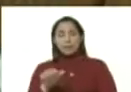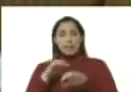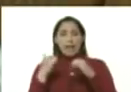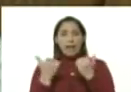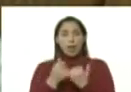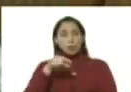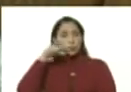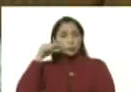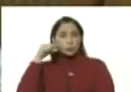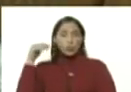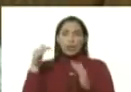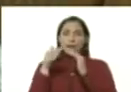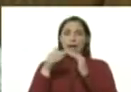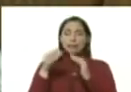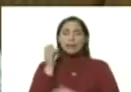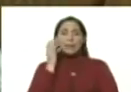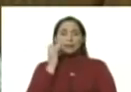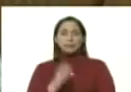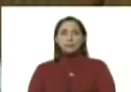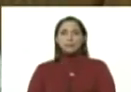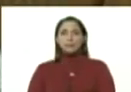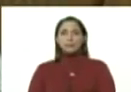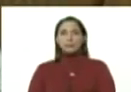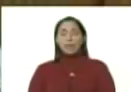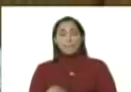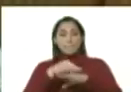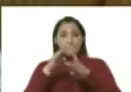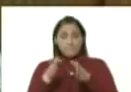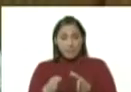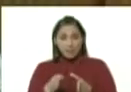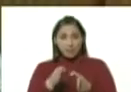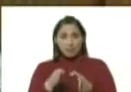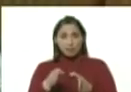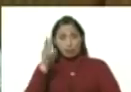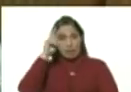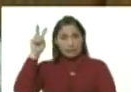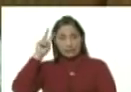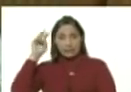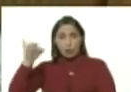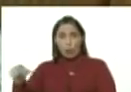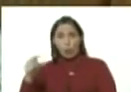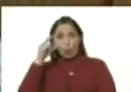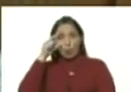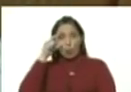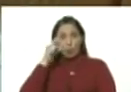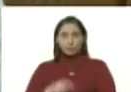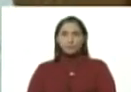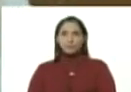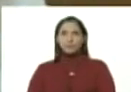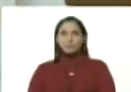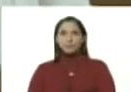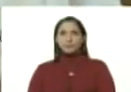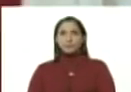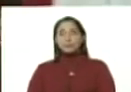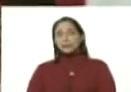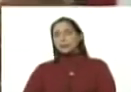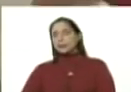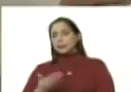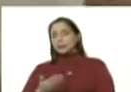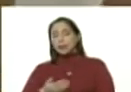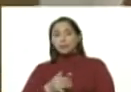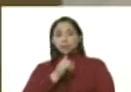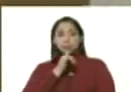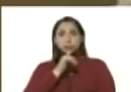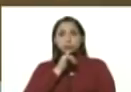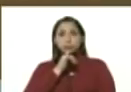en la Casa Amarilla, en la ciudad de Caracas. Y es que el ministro para Relaciones Exteriores, Jorge Arriaza, estará ofreciendo una importante rueda de prensa. Esto